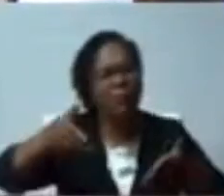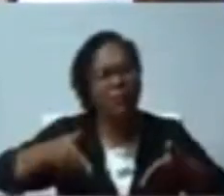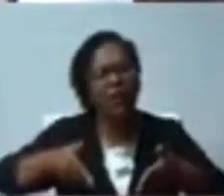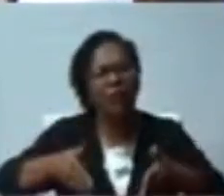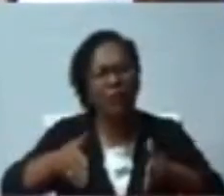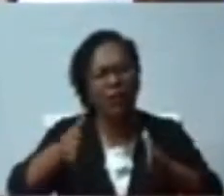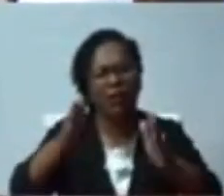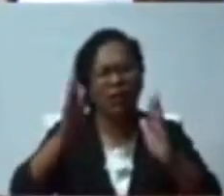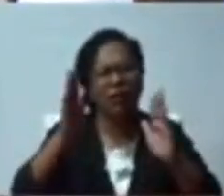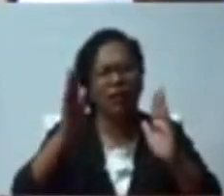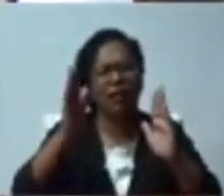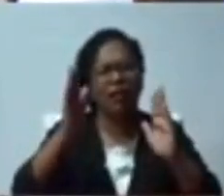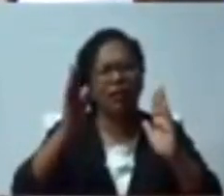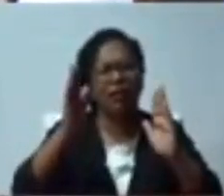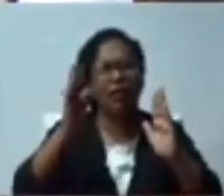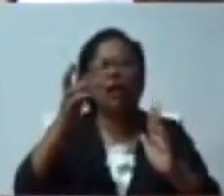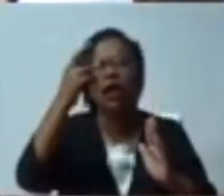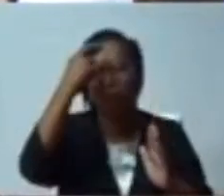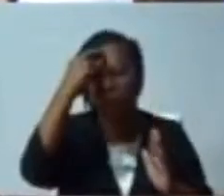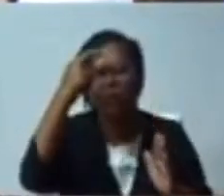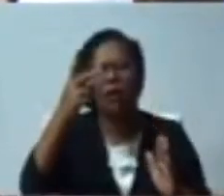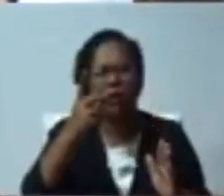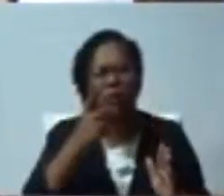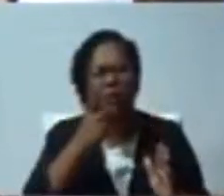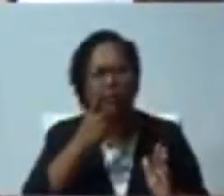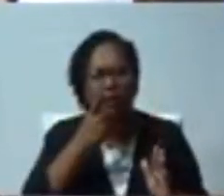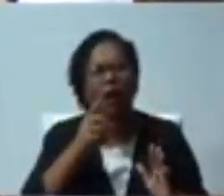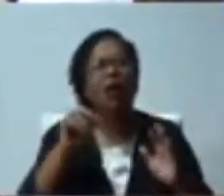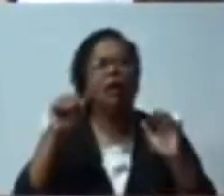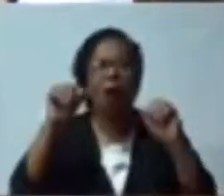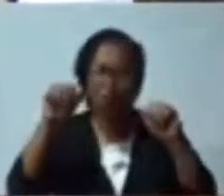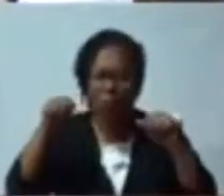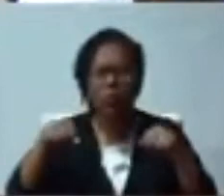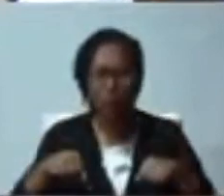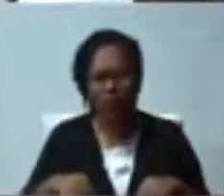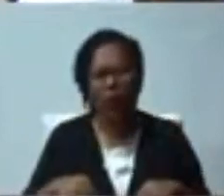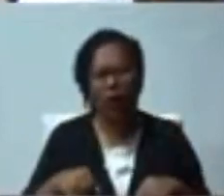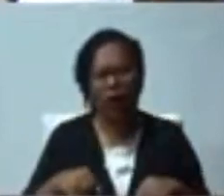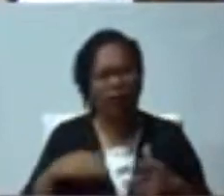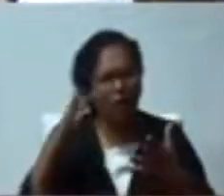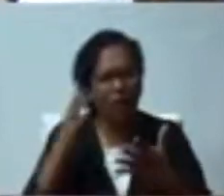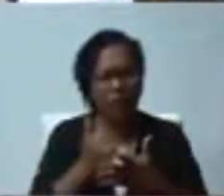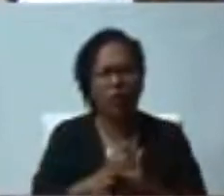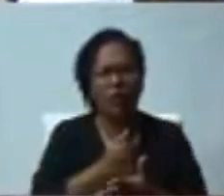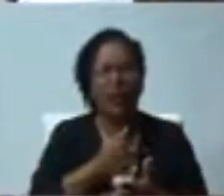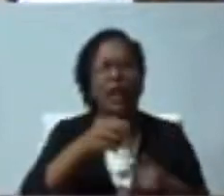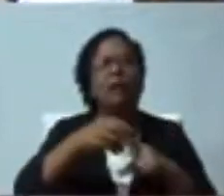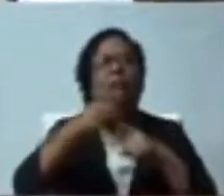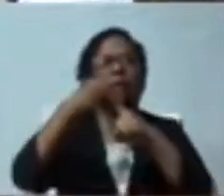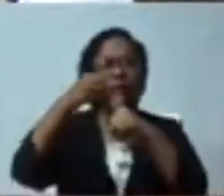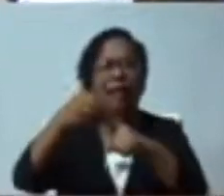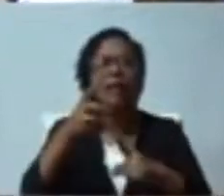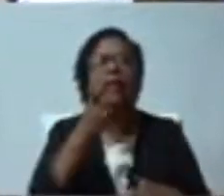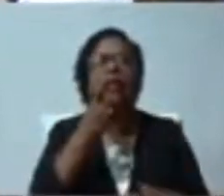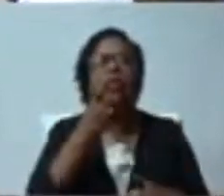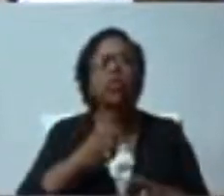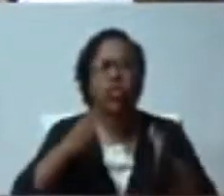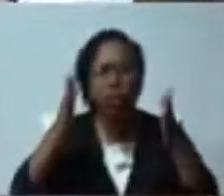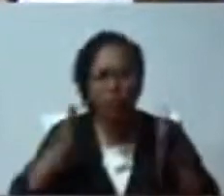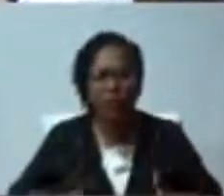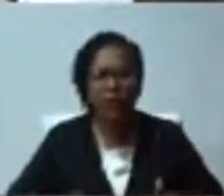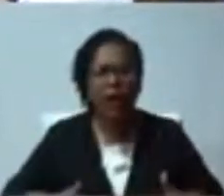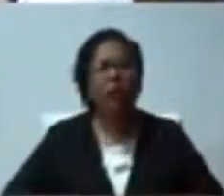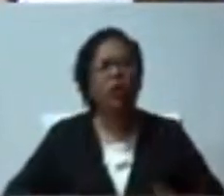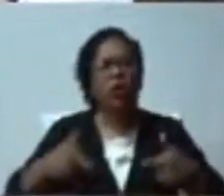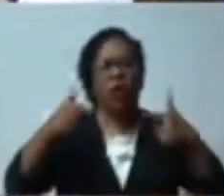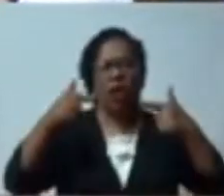República Dominicana tenga la posibilidad, y los dominicanos que viven sobre todo en Estados Unidos tengan la posibilidad de